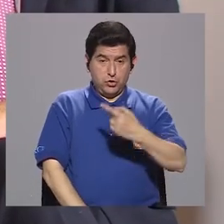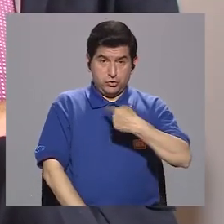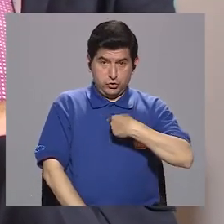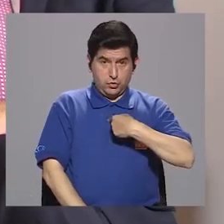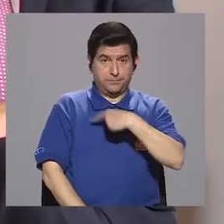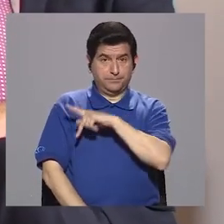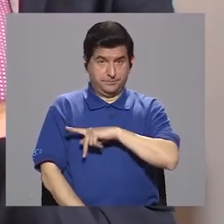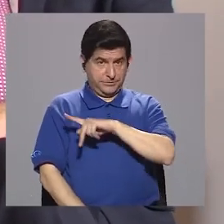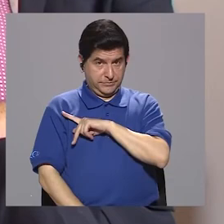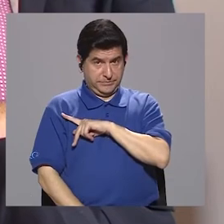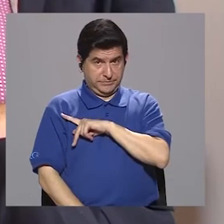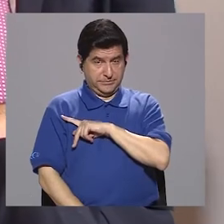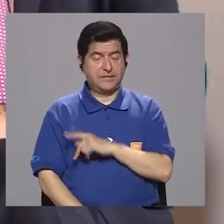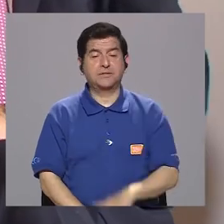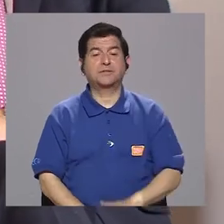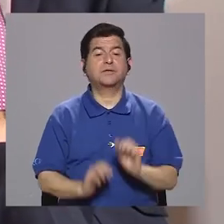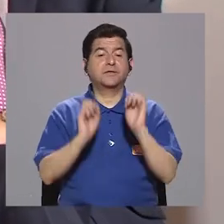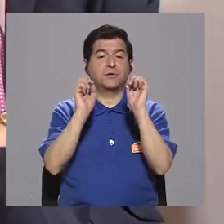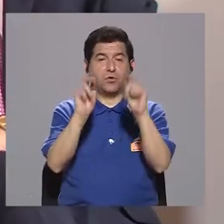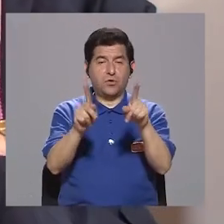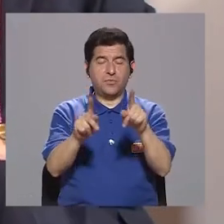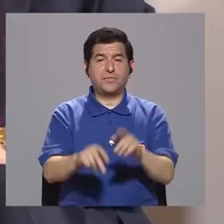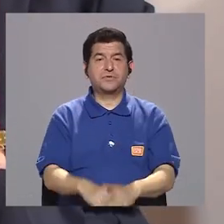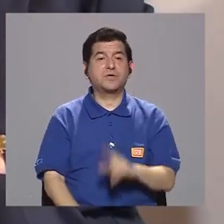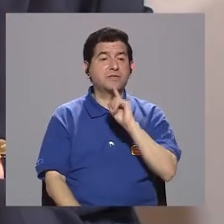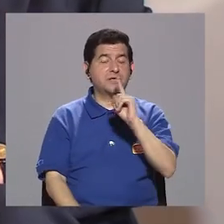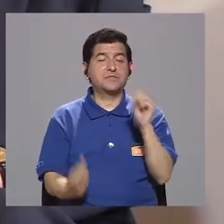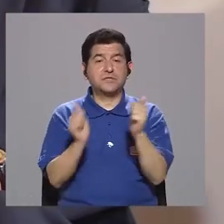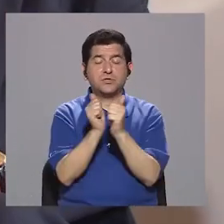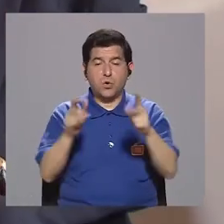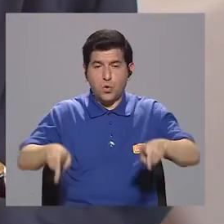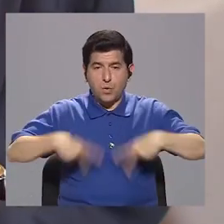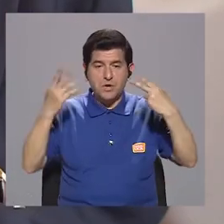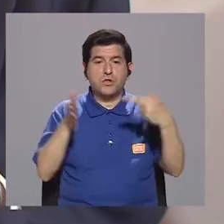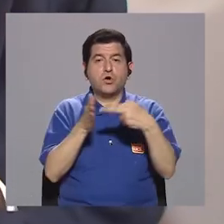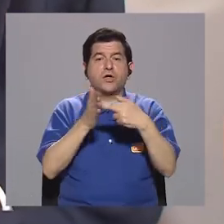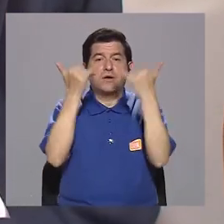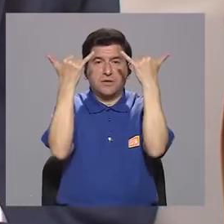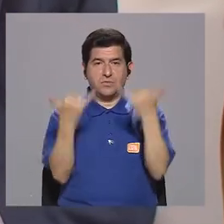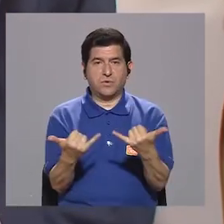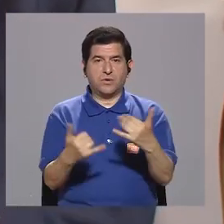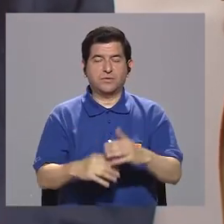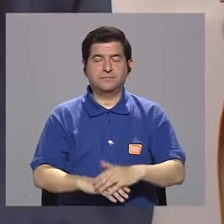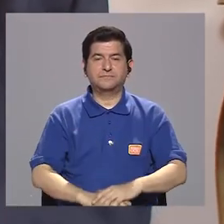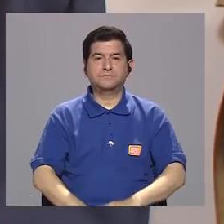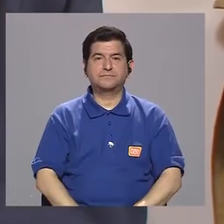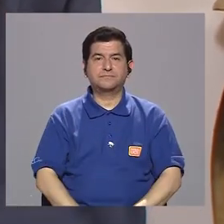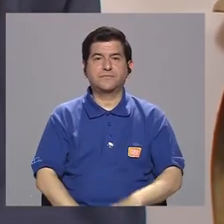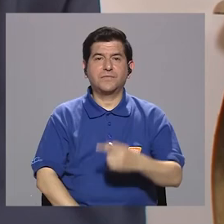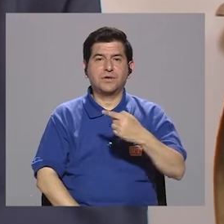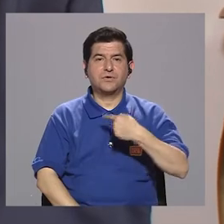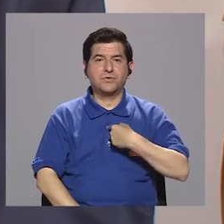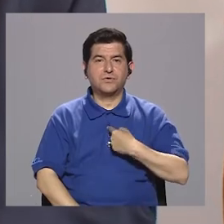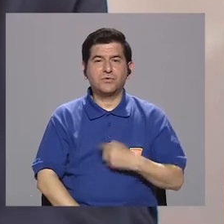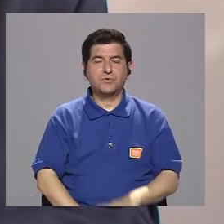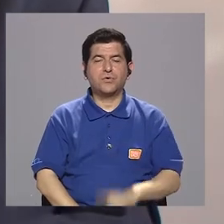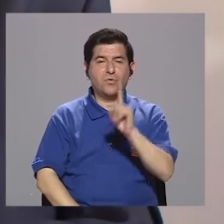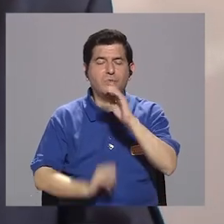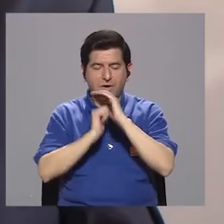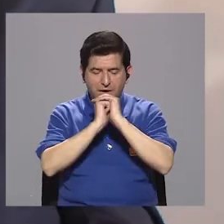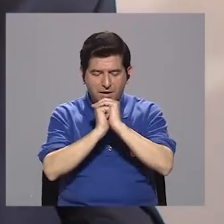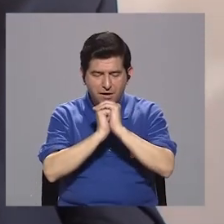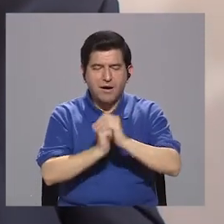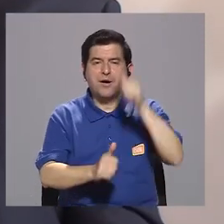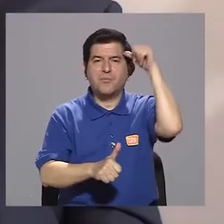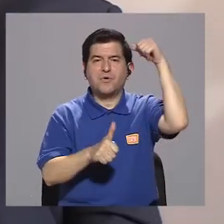como persona tuve la oportunidad de decírselo en vida y se lo puedo repetir ahora. Tengo una veneración, ¿verdad?, por